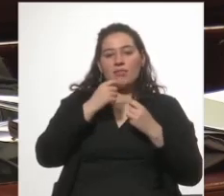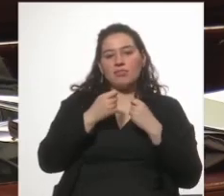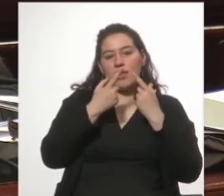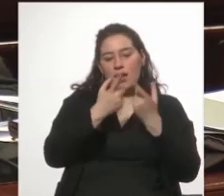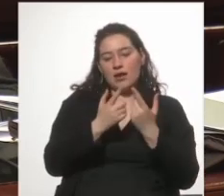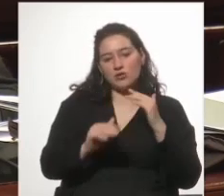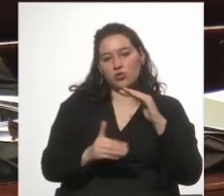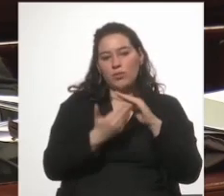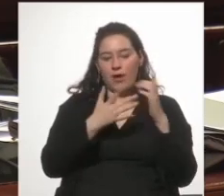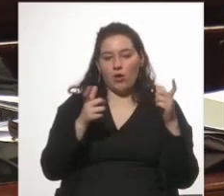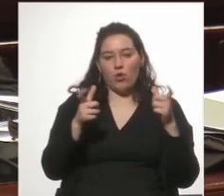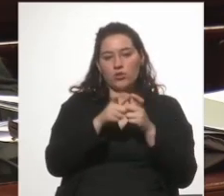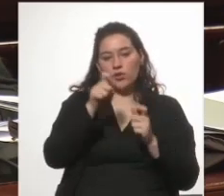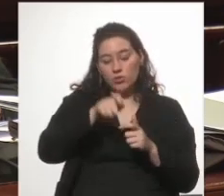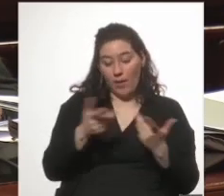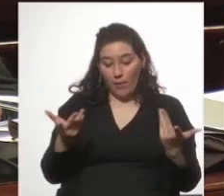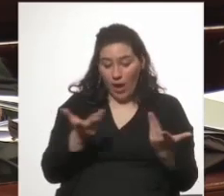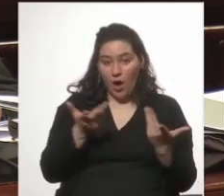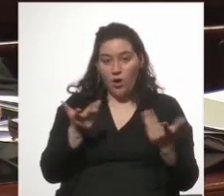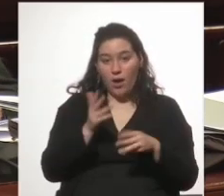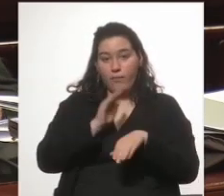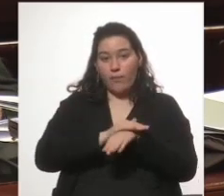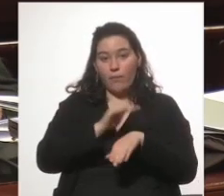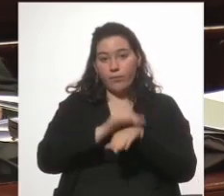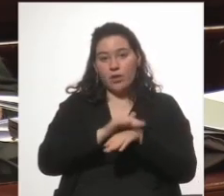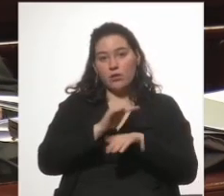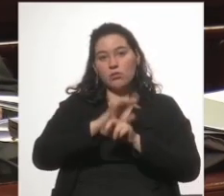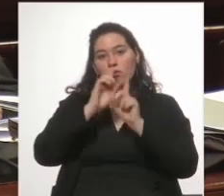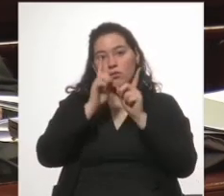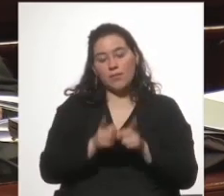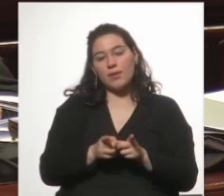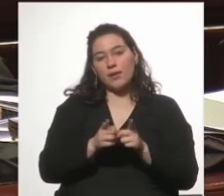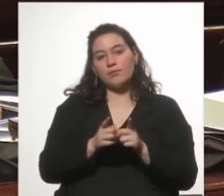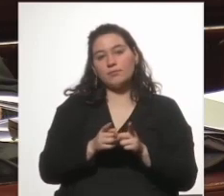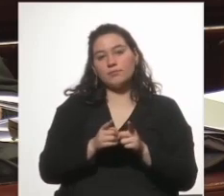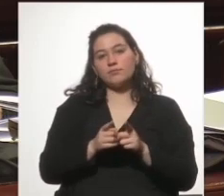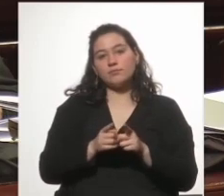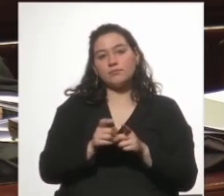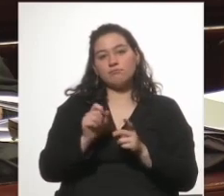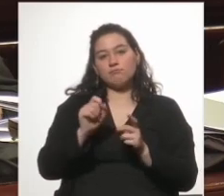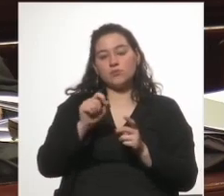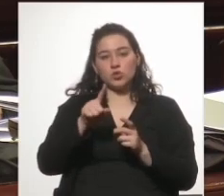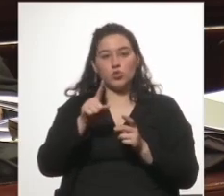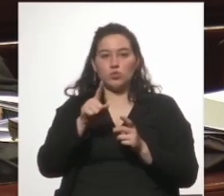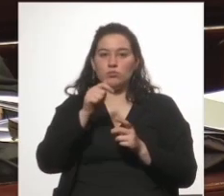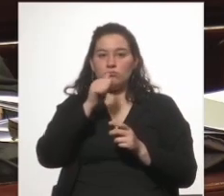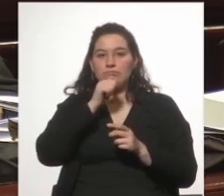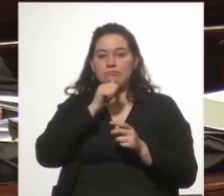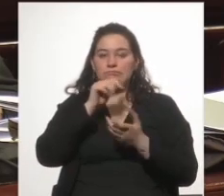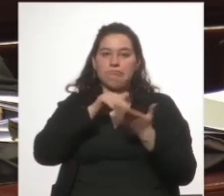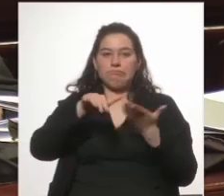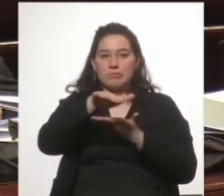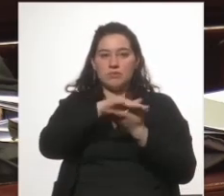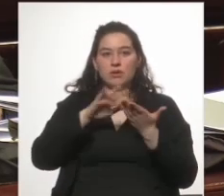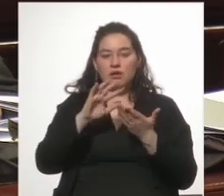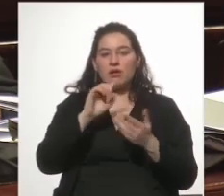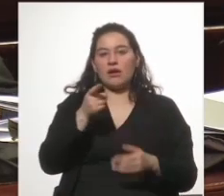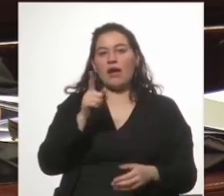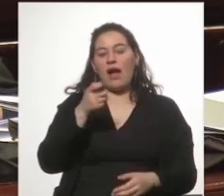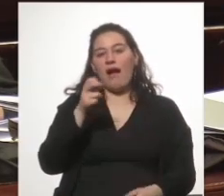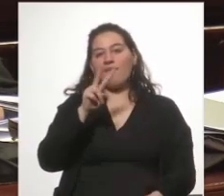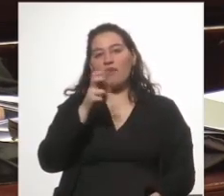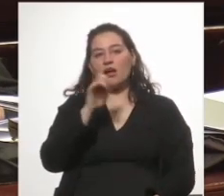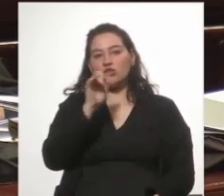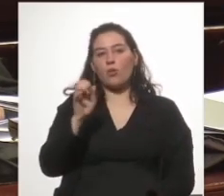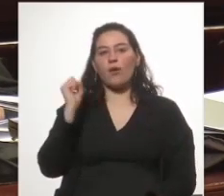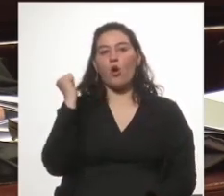Justicia. Por el momento, además, en función del principio non bis in idem, la causa del señor José Gavazo por el homicidio del señor Roberto Gómez